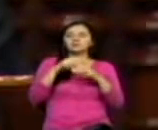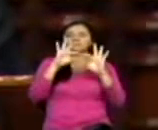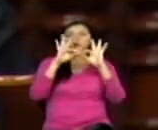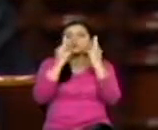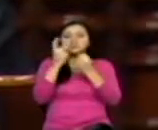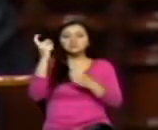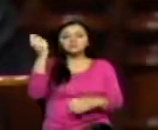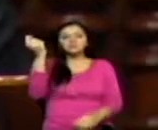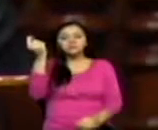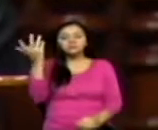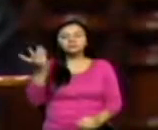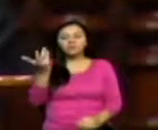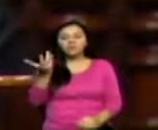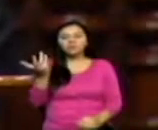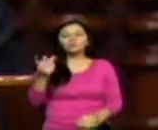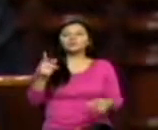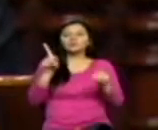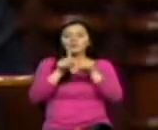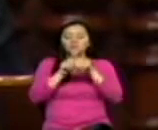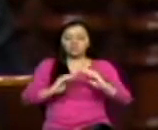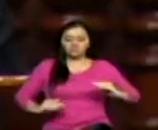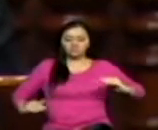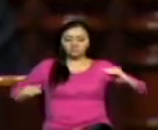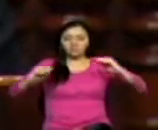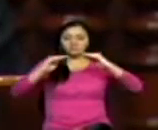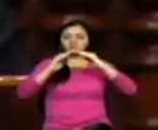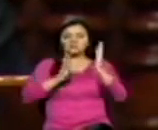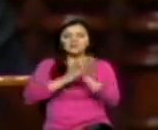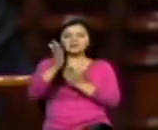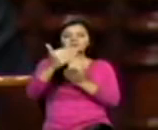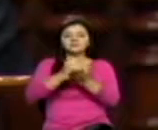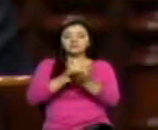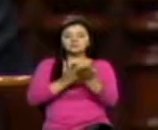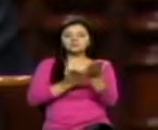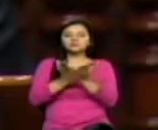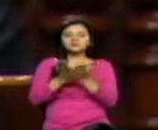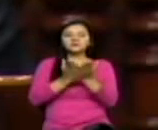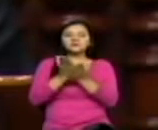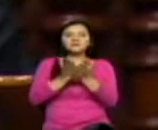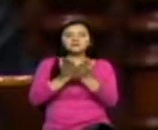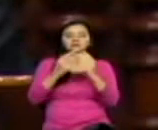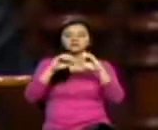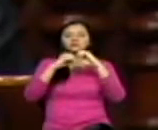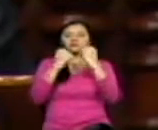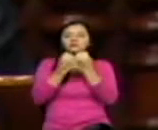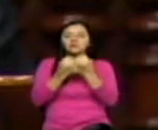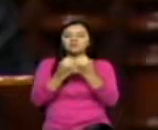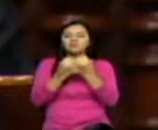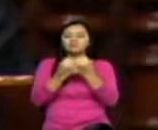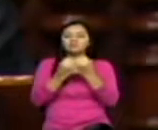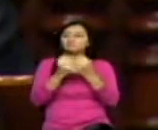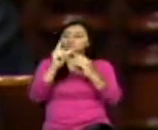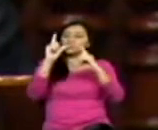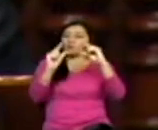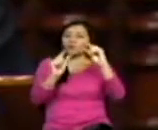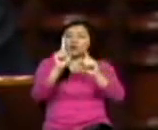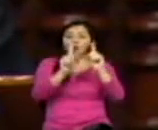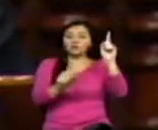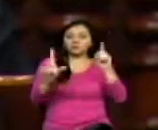peruanos? Emparejando el acceso a servicios esenciales que hoy son escasos